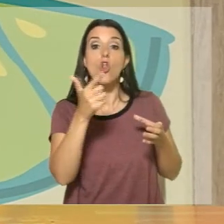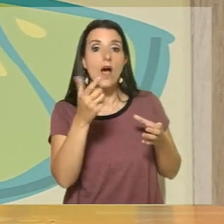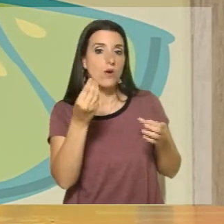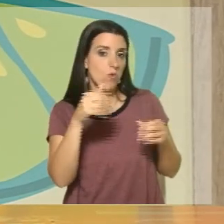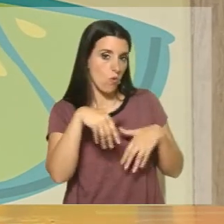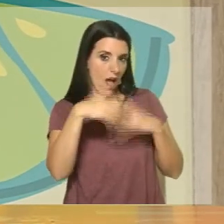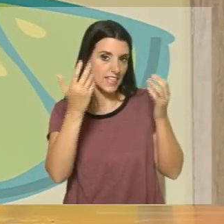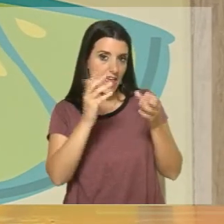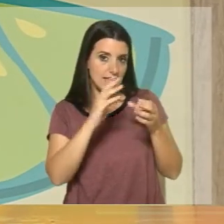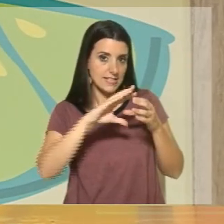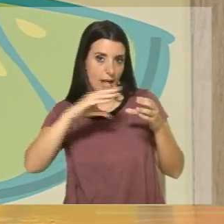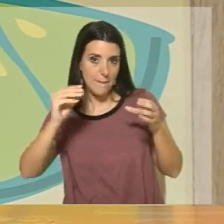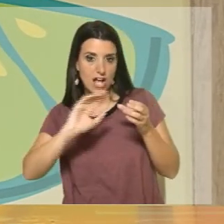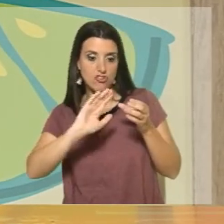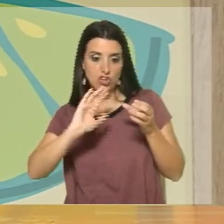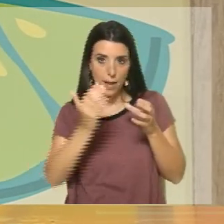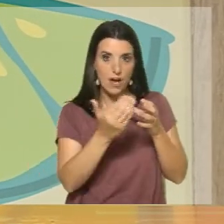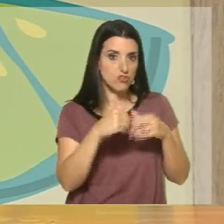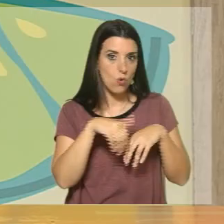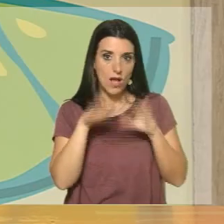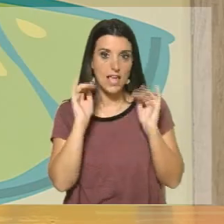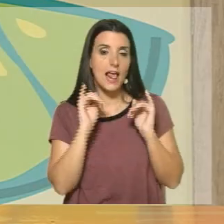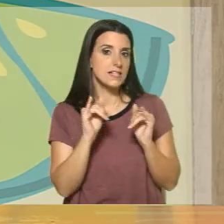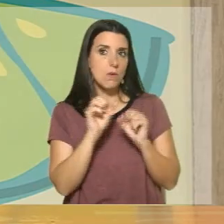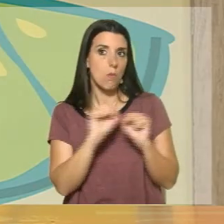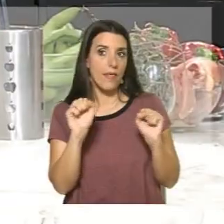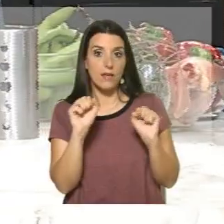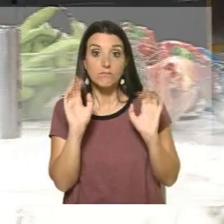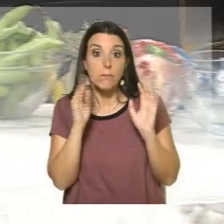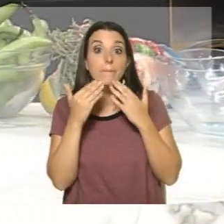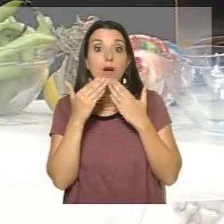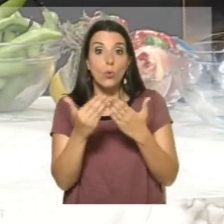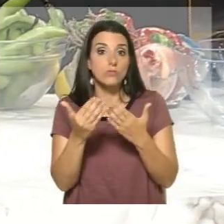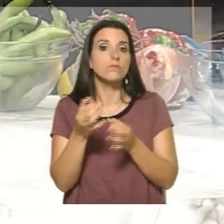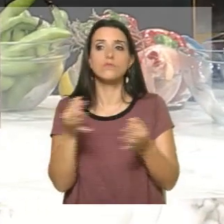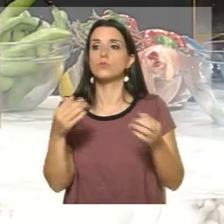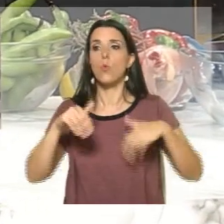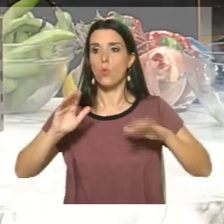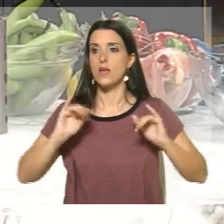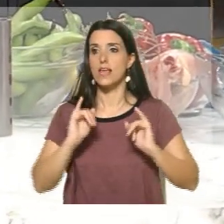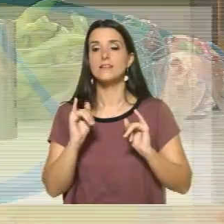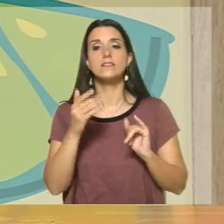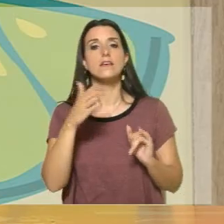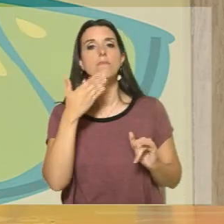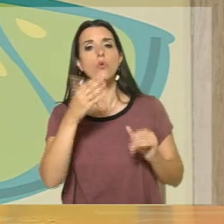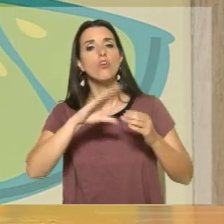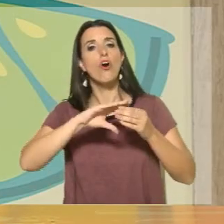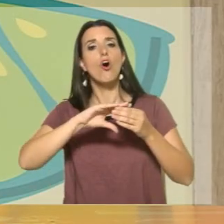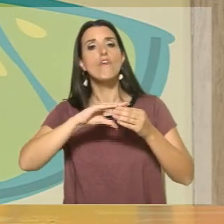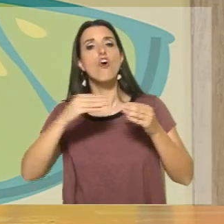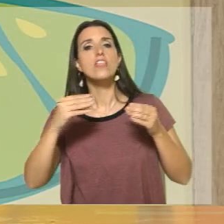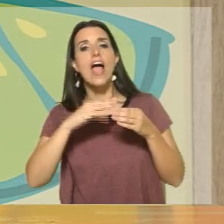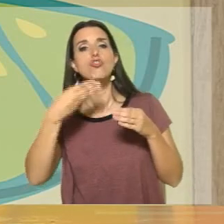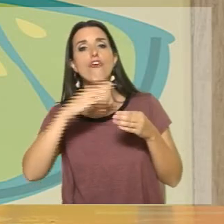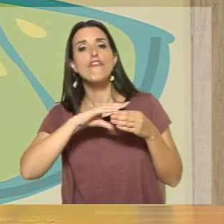cualquier tipo de zapallo. Sí, zapallo inclusive, y después dice calabacín. Perfecto. Y con boniato también iría bien,